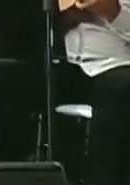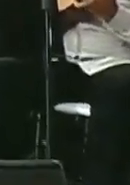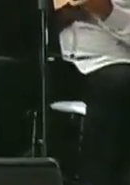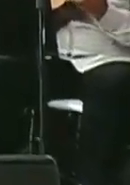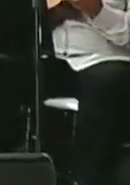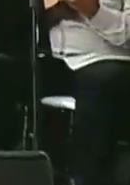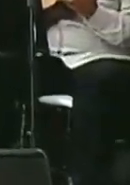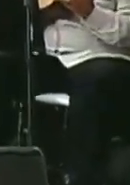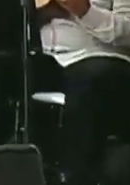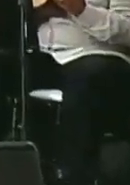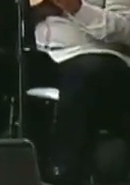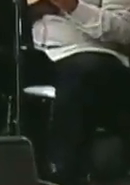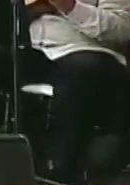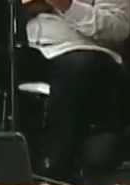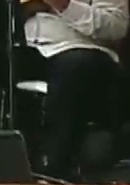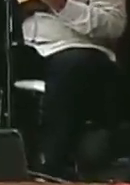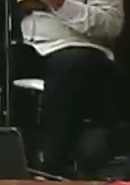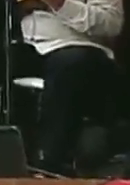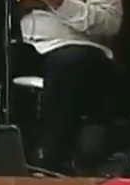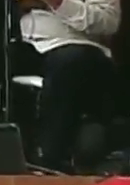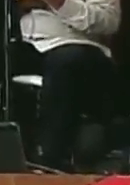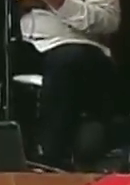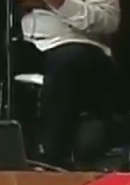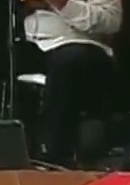América Latina.